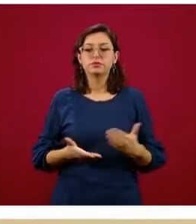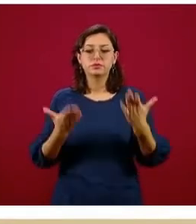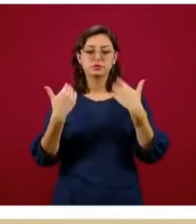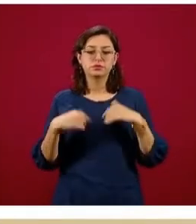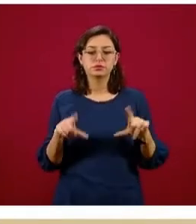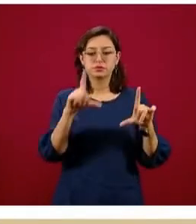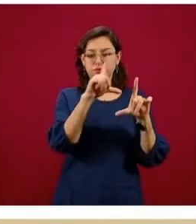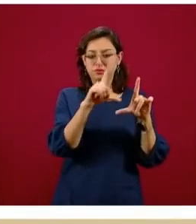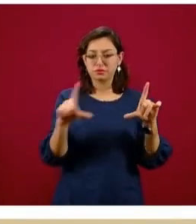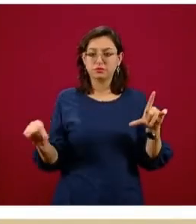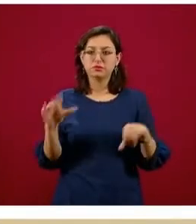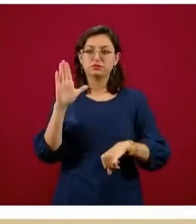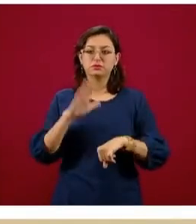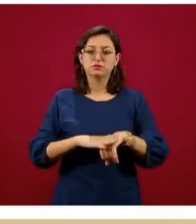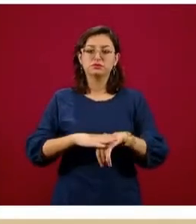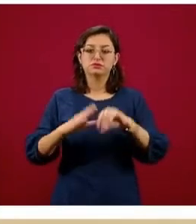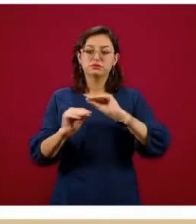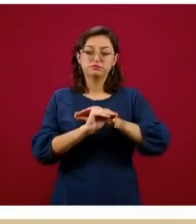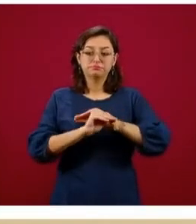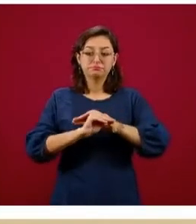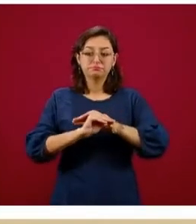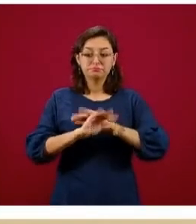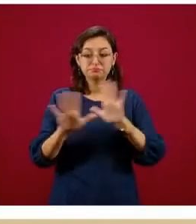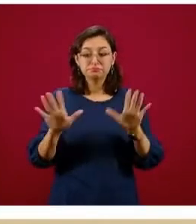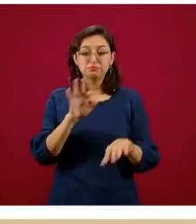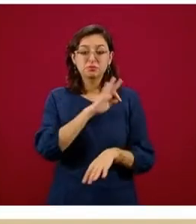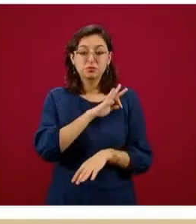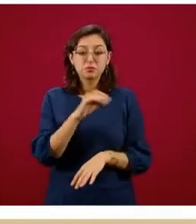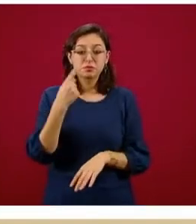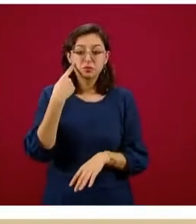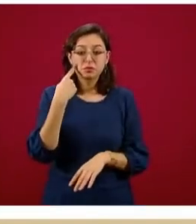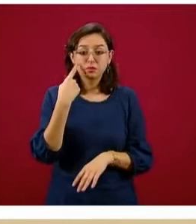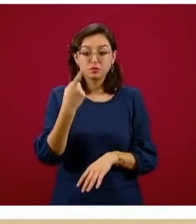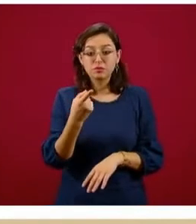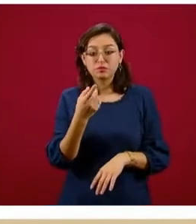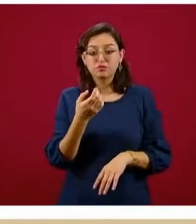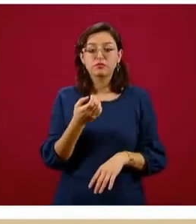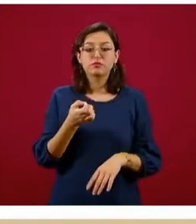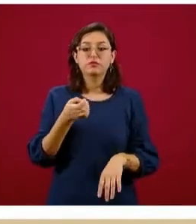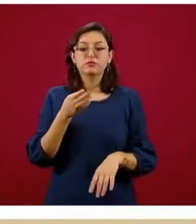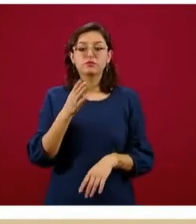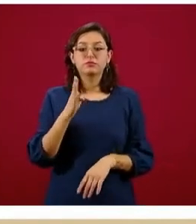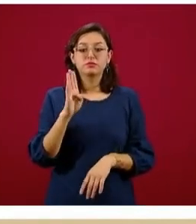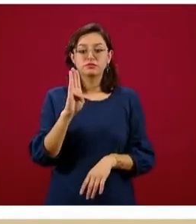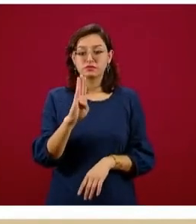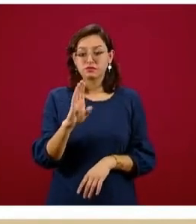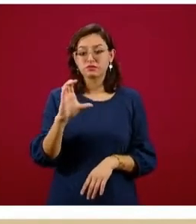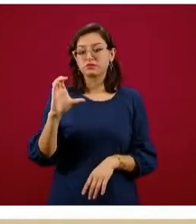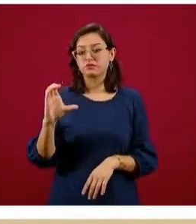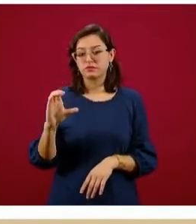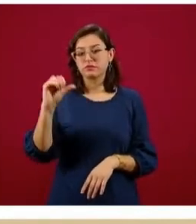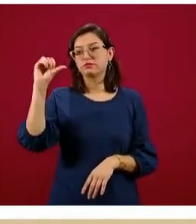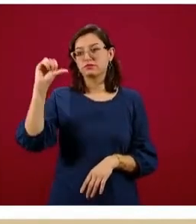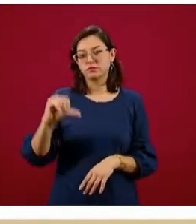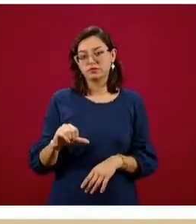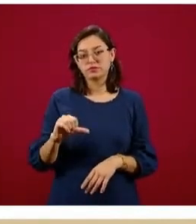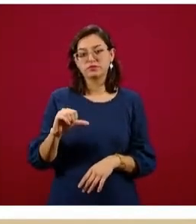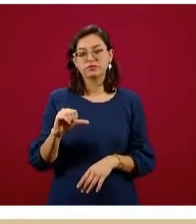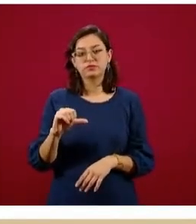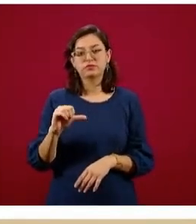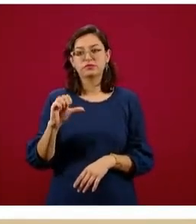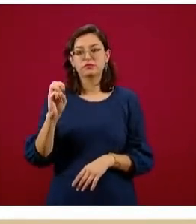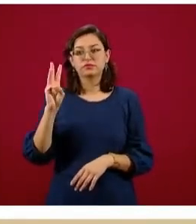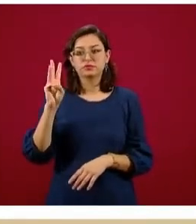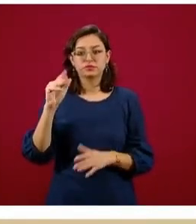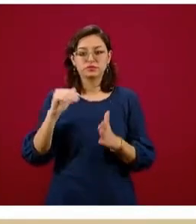poco más ilustrativa, solo para poder identificar rápidamente. Justo ahí tenemos al estado de Baja California, que el día de hoy ya aparece con este color